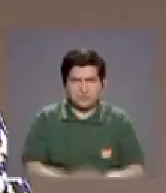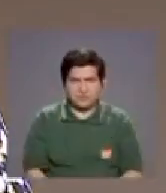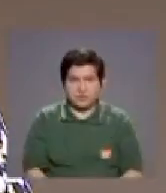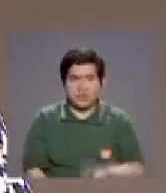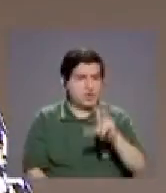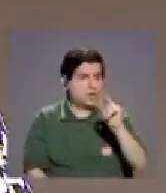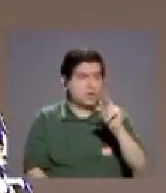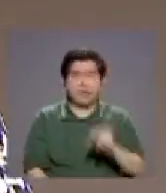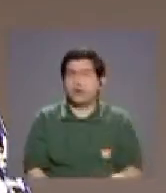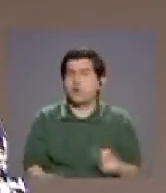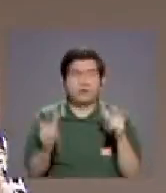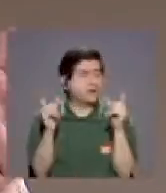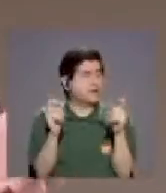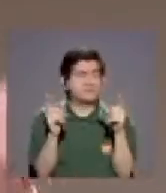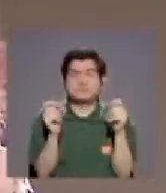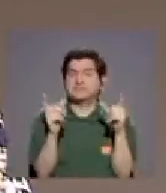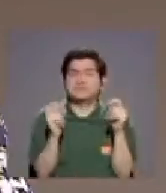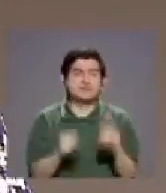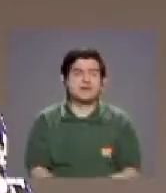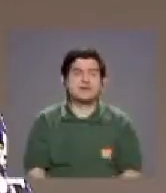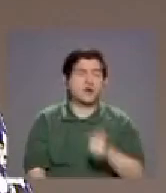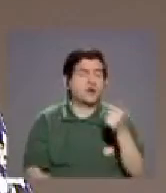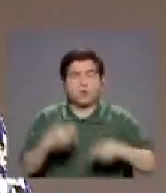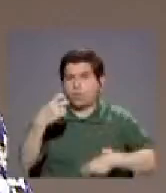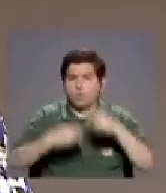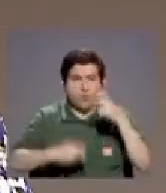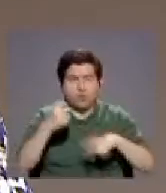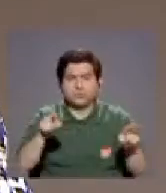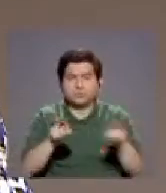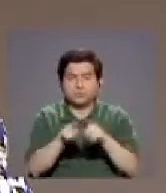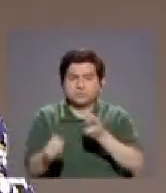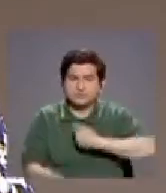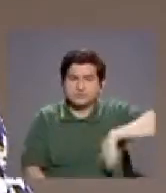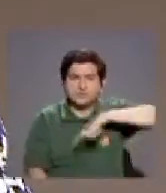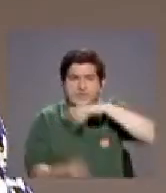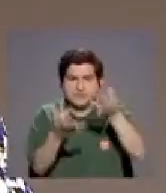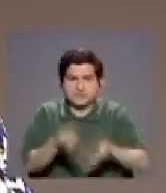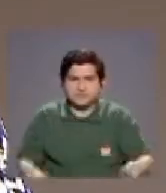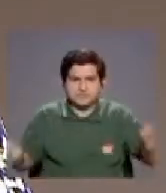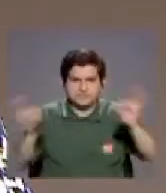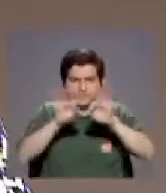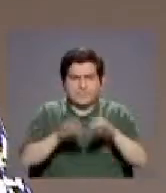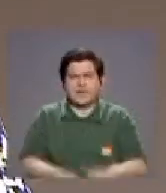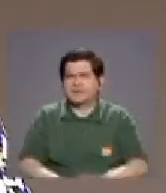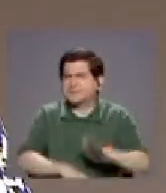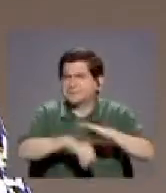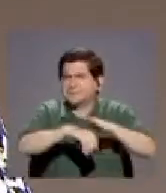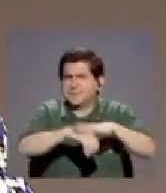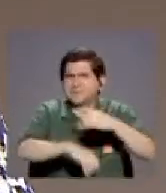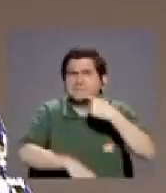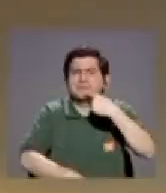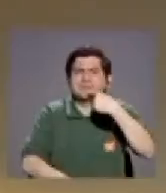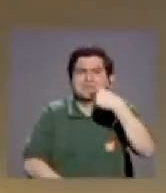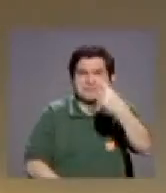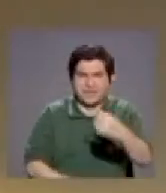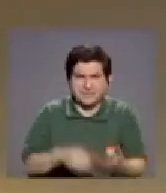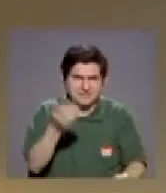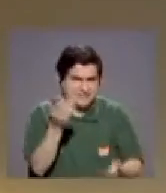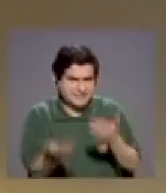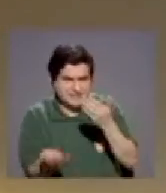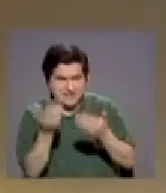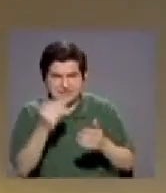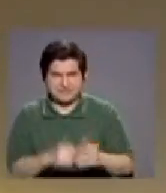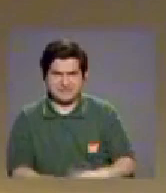a causa del mismo cáncer. Otro problema también para nosotros importante es dengue. Tal vez déjeme decirlo en